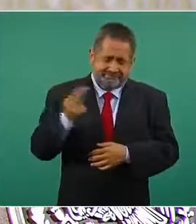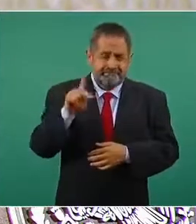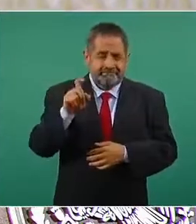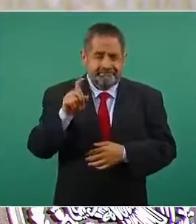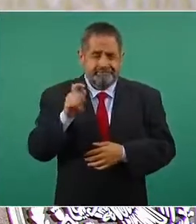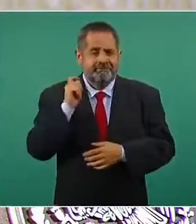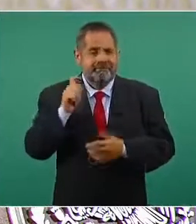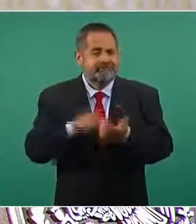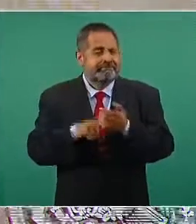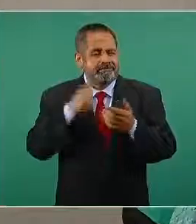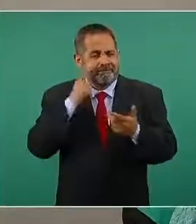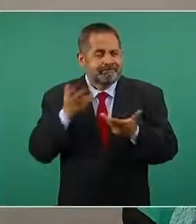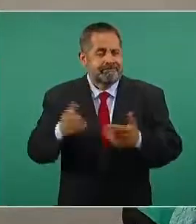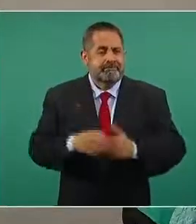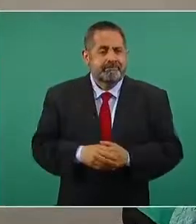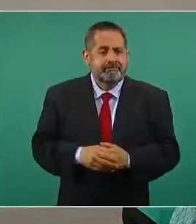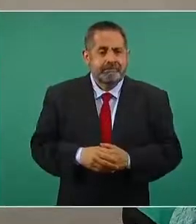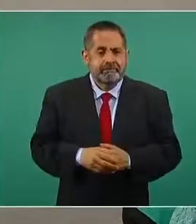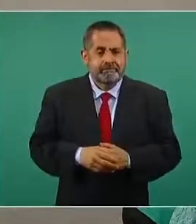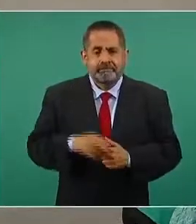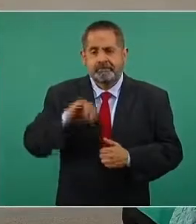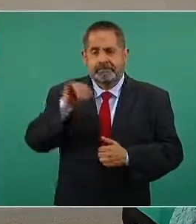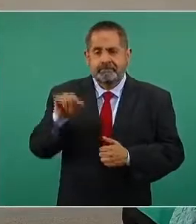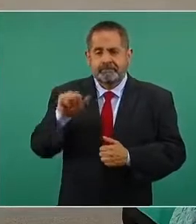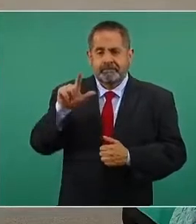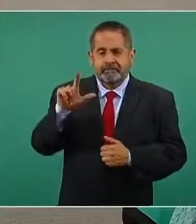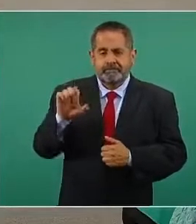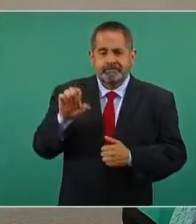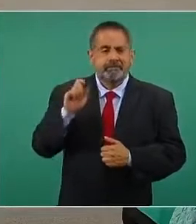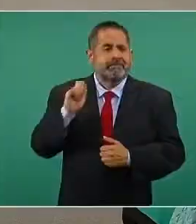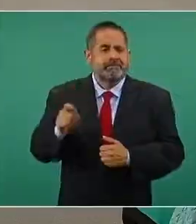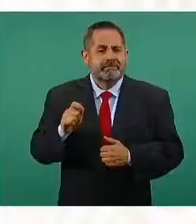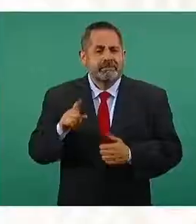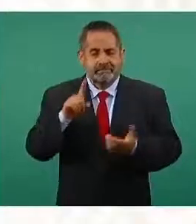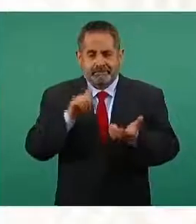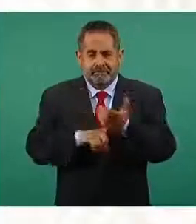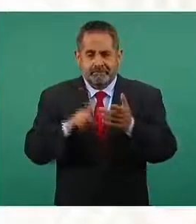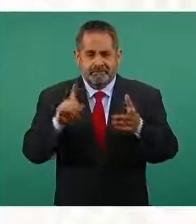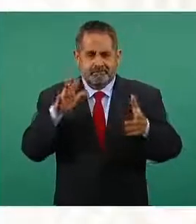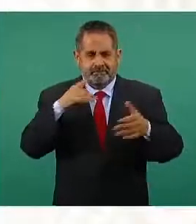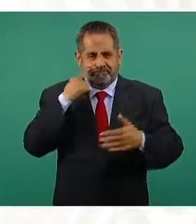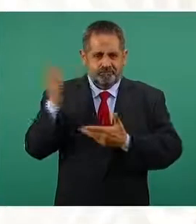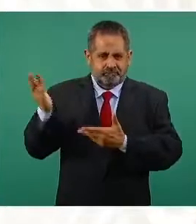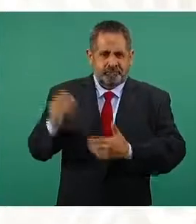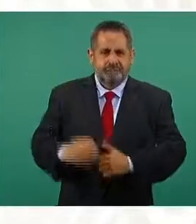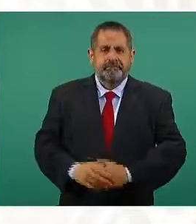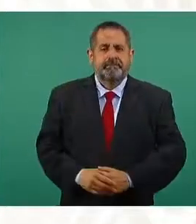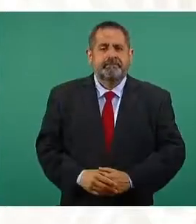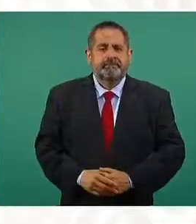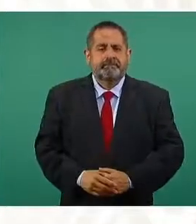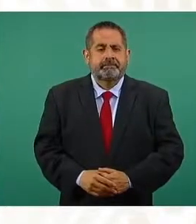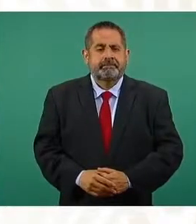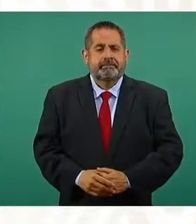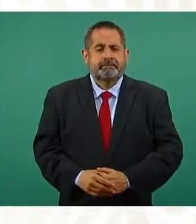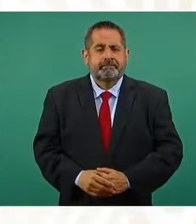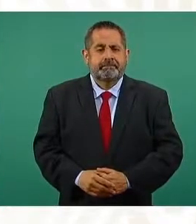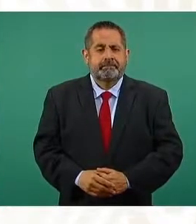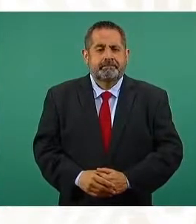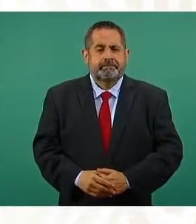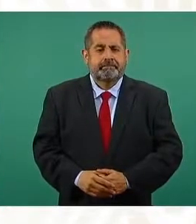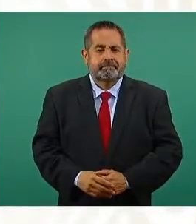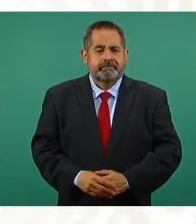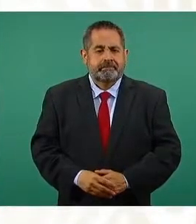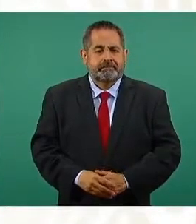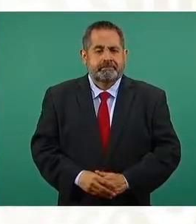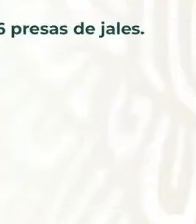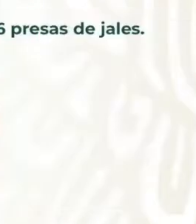las presas de Jales. Los jales son represas de agua con residuos provenientes de las actividades mineras y son conocidas como